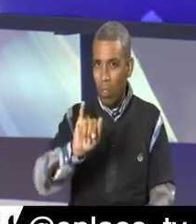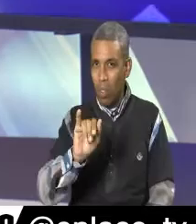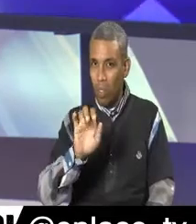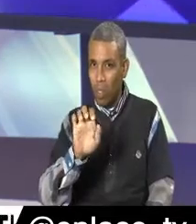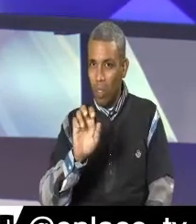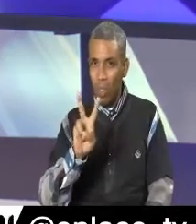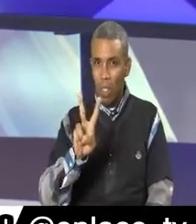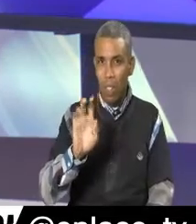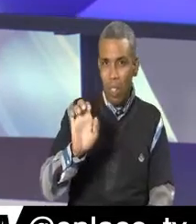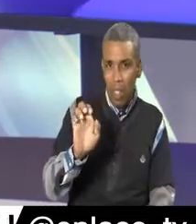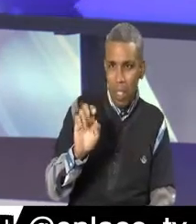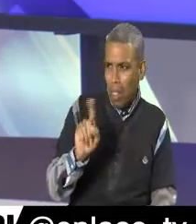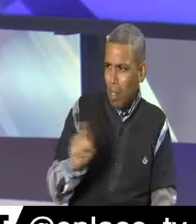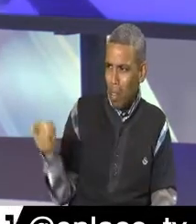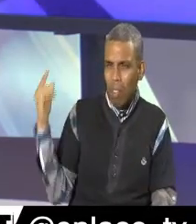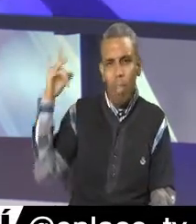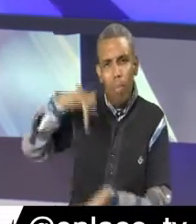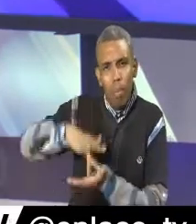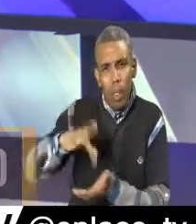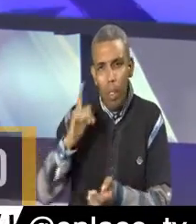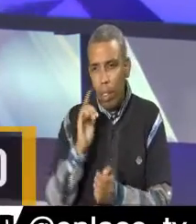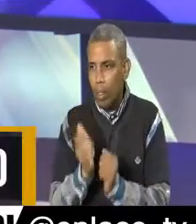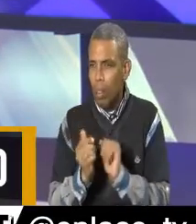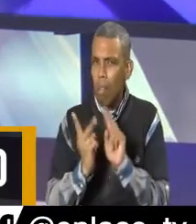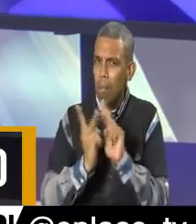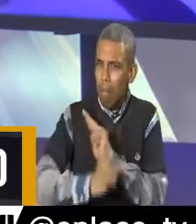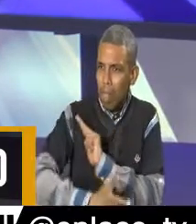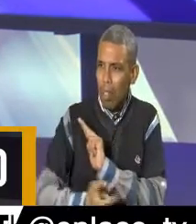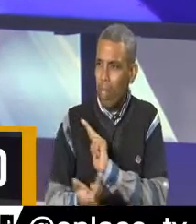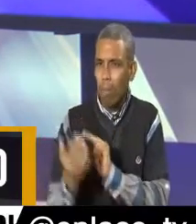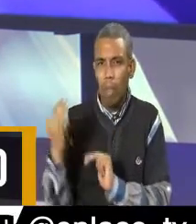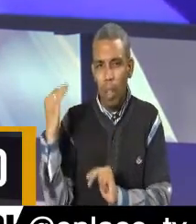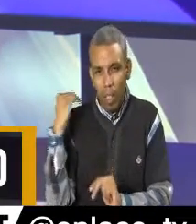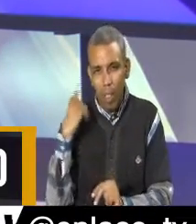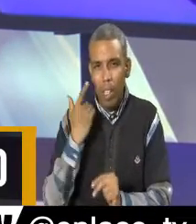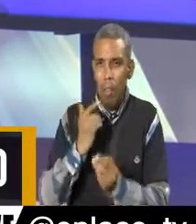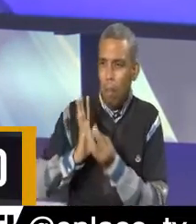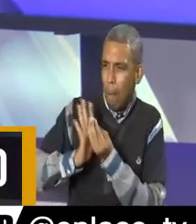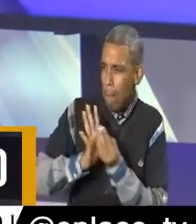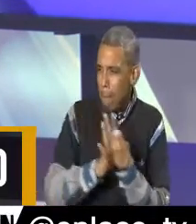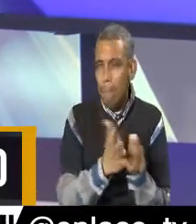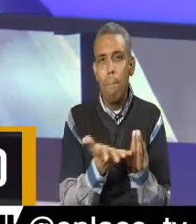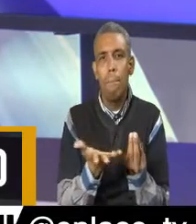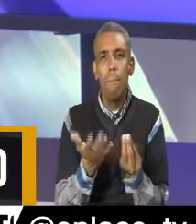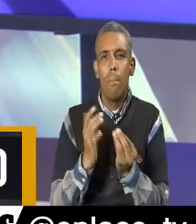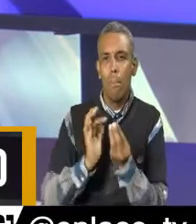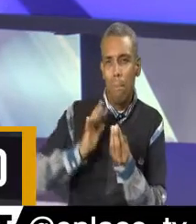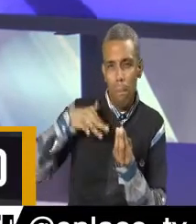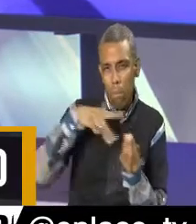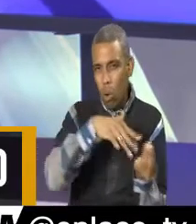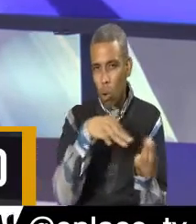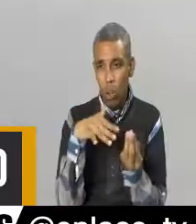del conflicto armado. ¿En qué consiste esta caracterización, Diego? Buenas tardes para usted.